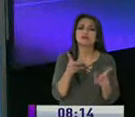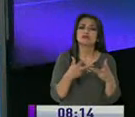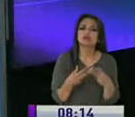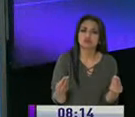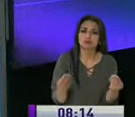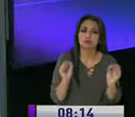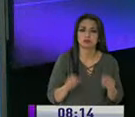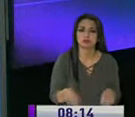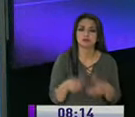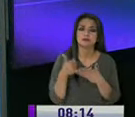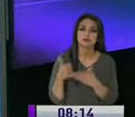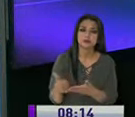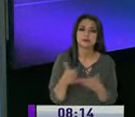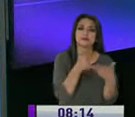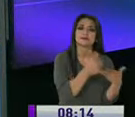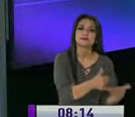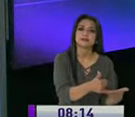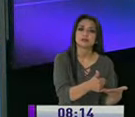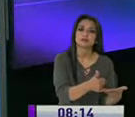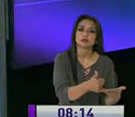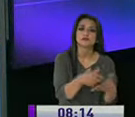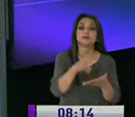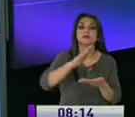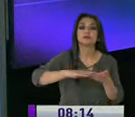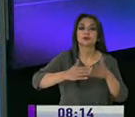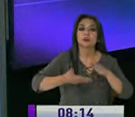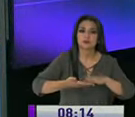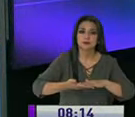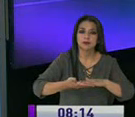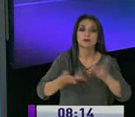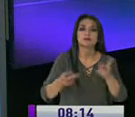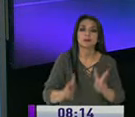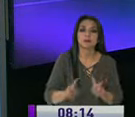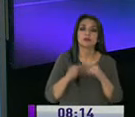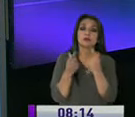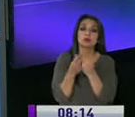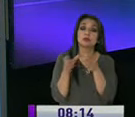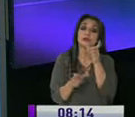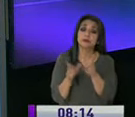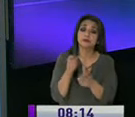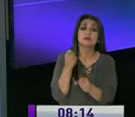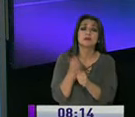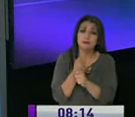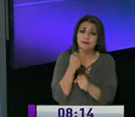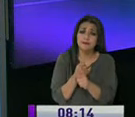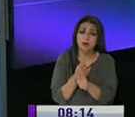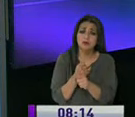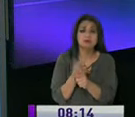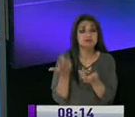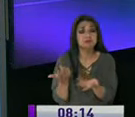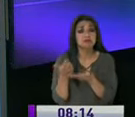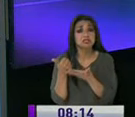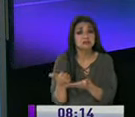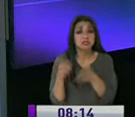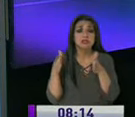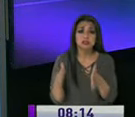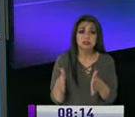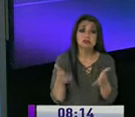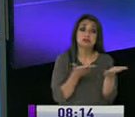soluciones que beneficien a nuestra ciudad y que les den tranquilidad a un grupo de vecinos y les den servicio a otro. También es